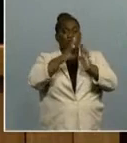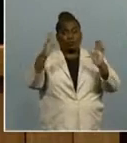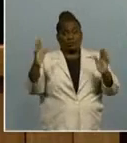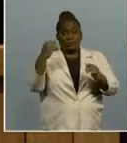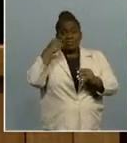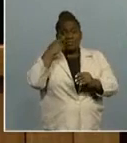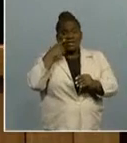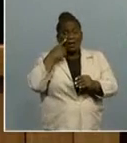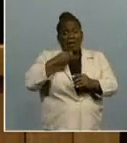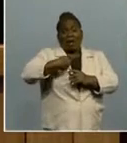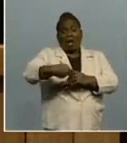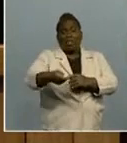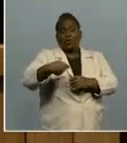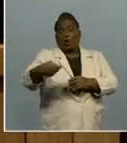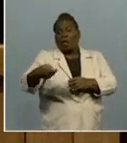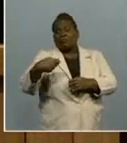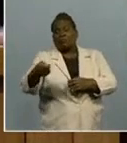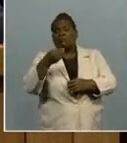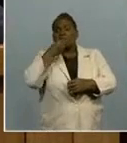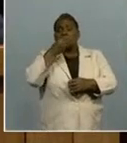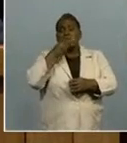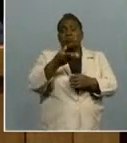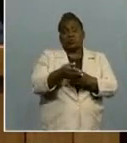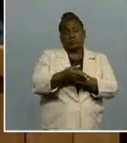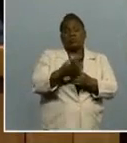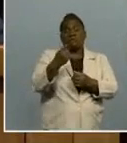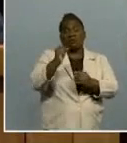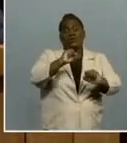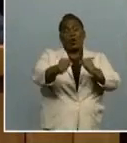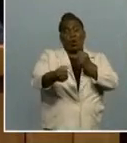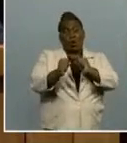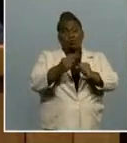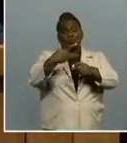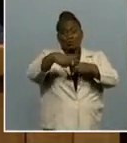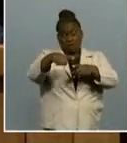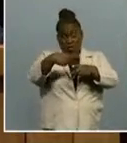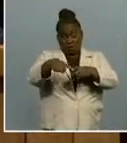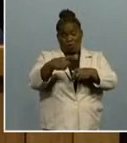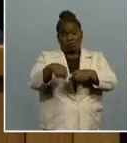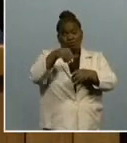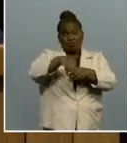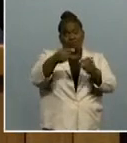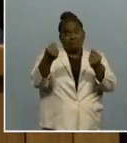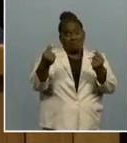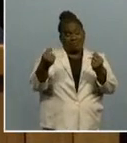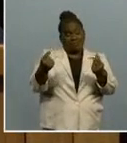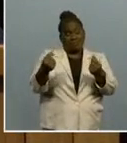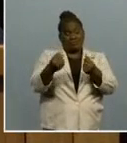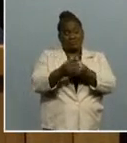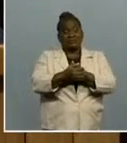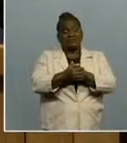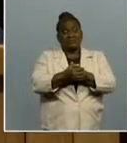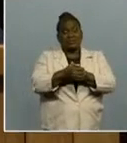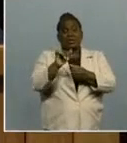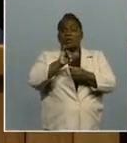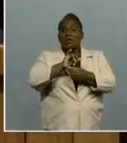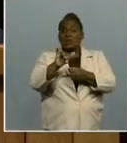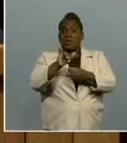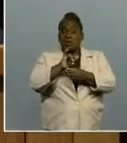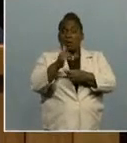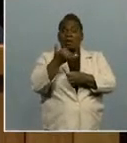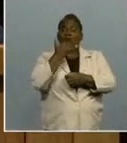gastos que nos resultan imprescindibles y la falta de control de los recursos materiales y financieros así como trabas innecesarias